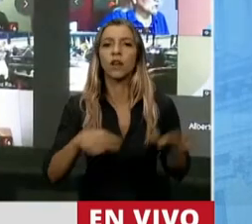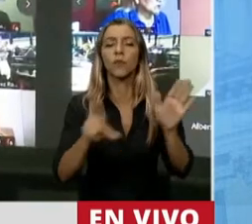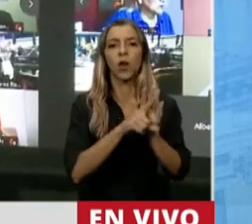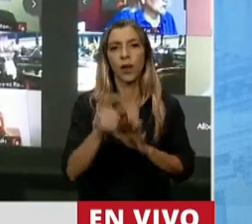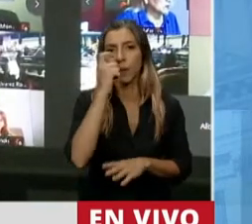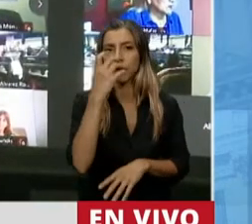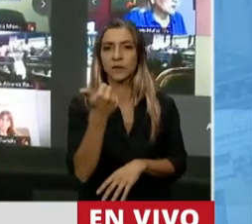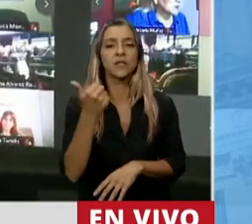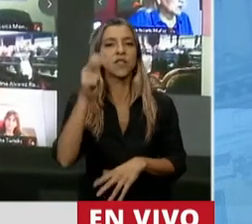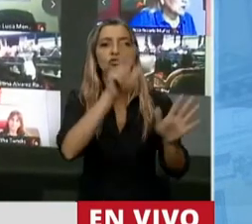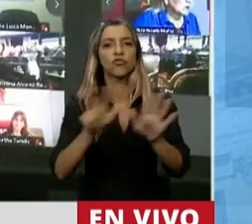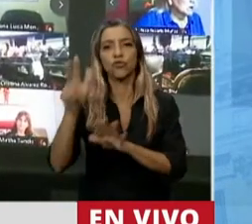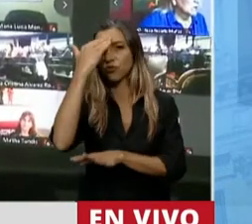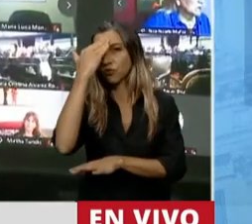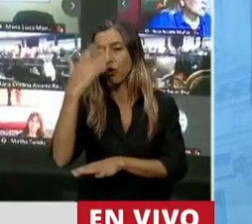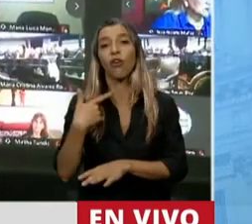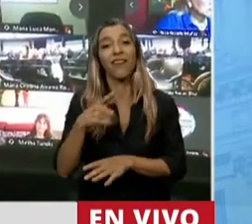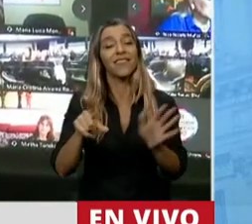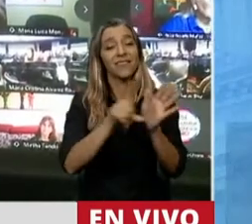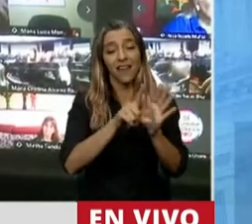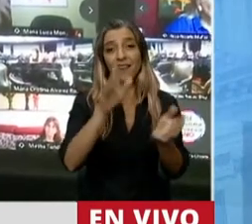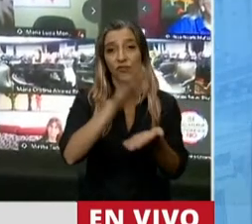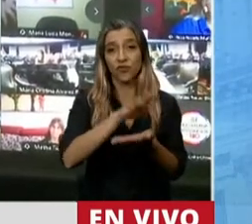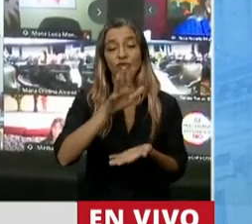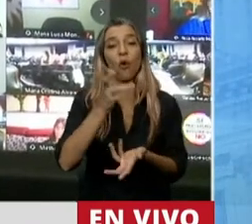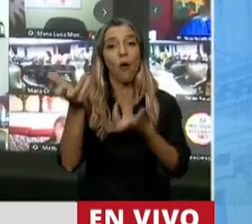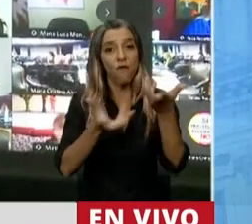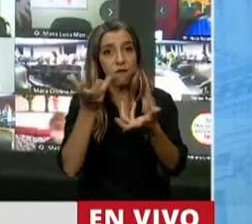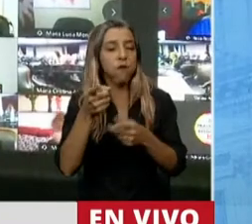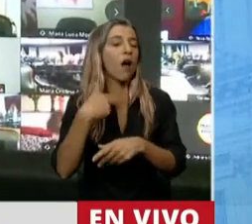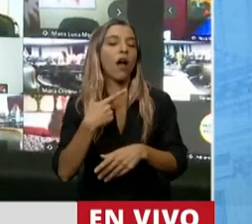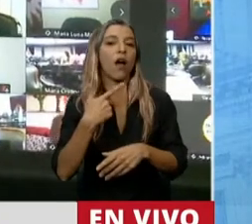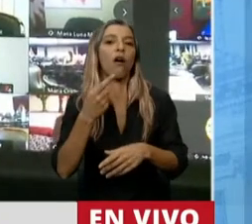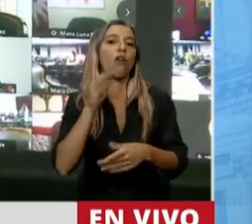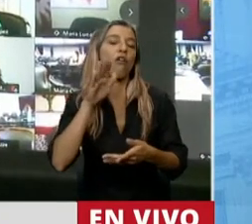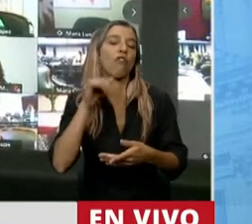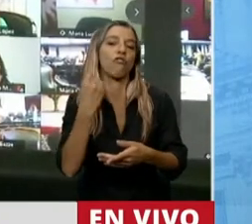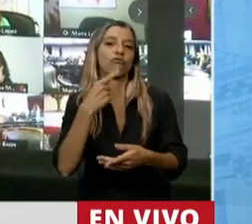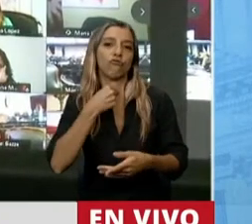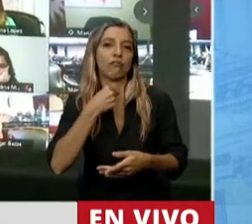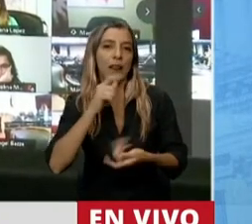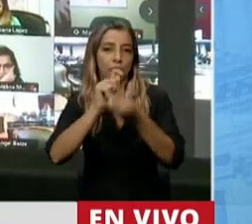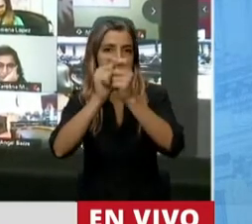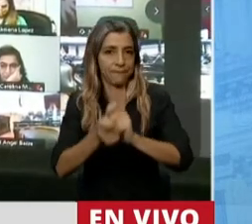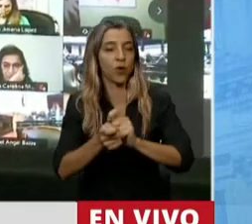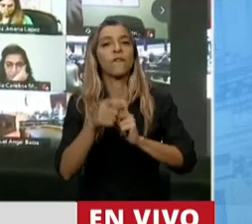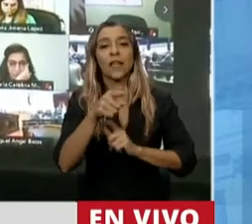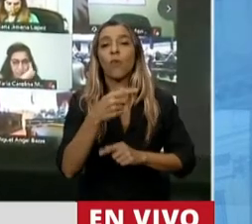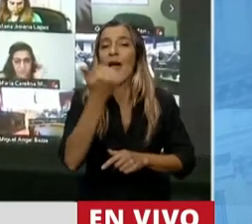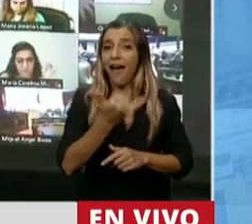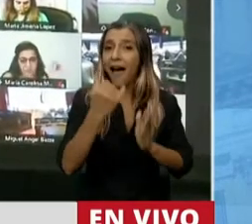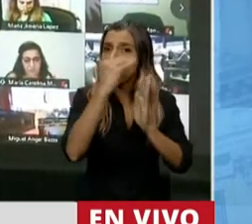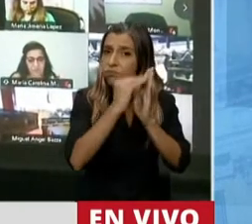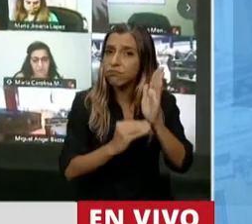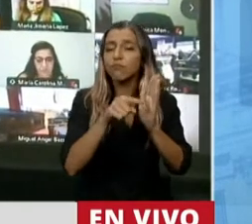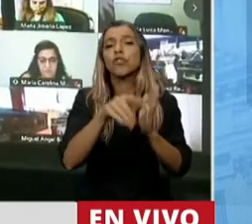Ley de Manejo del Fuego, que actualmente ya restringe la posibilidad de hacer cambios del